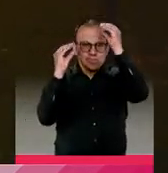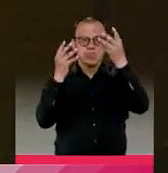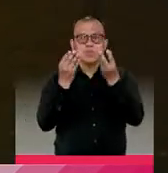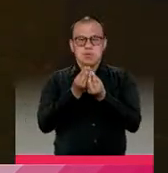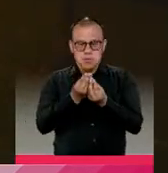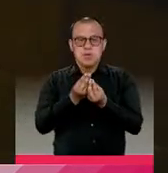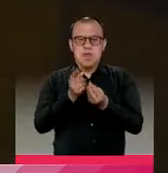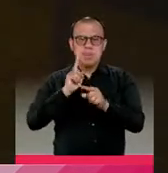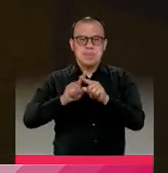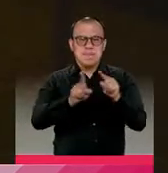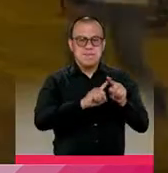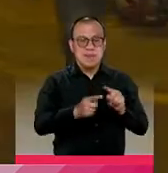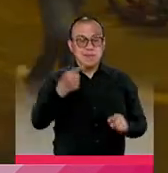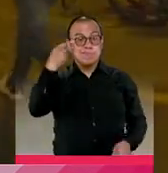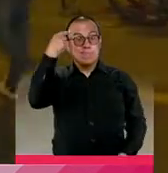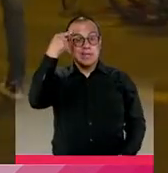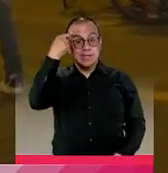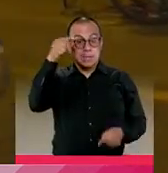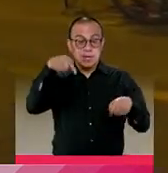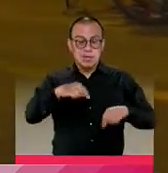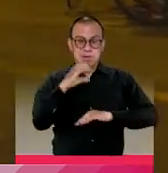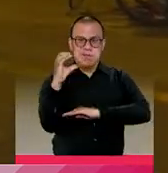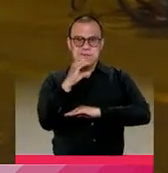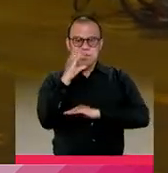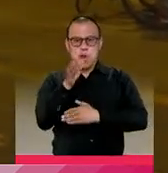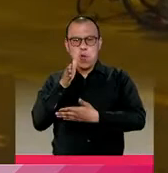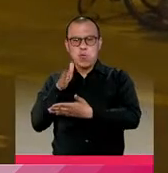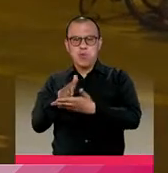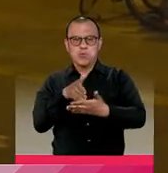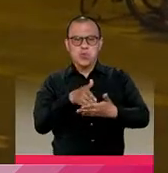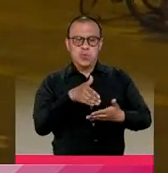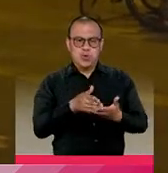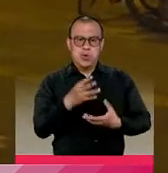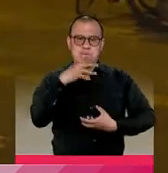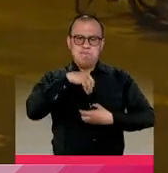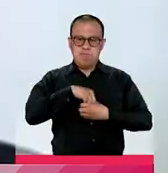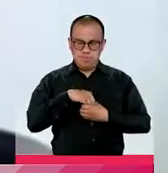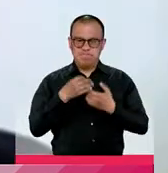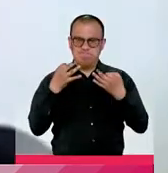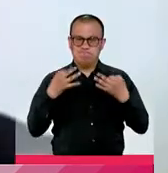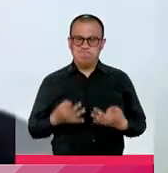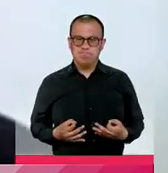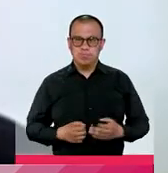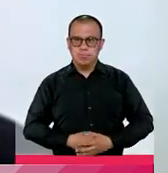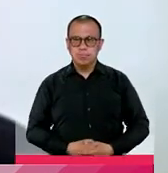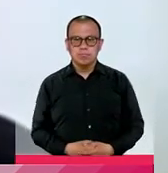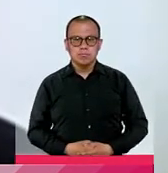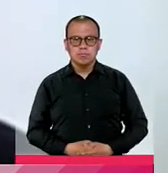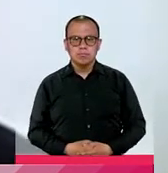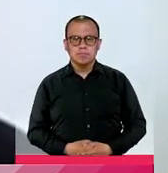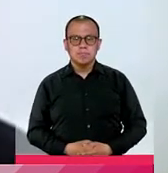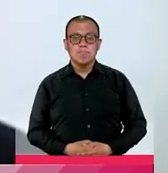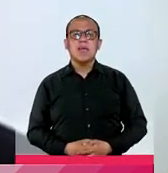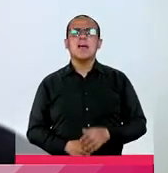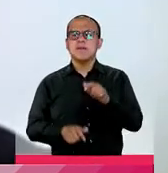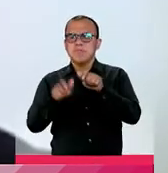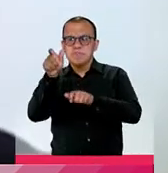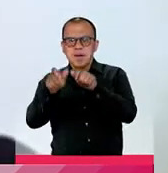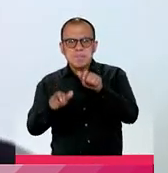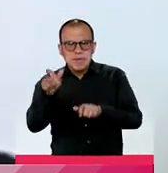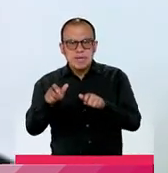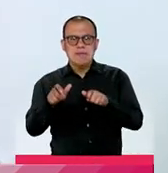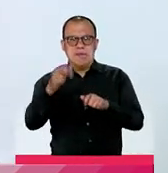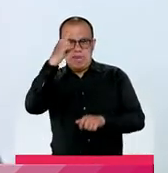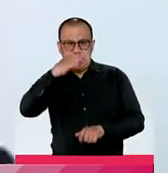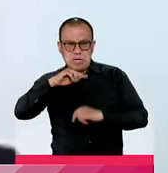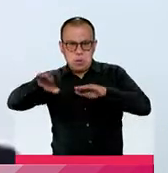quienes piensan diferente en el país al punto de atentar contra su integridad personal. Huérfanos, viudas,